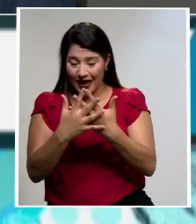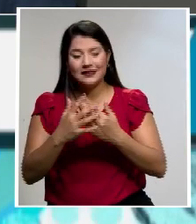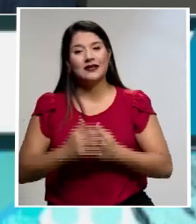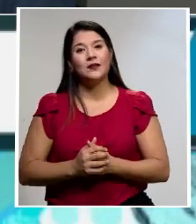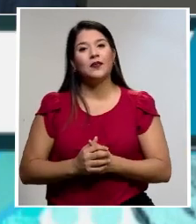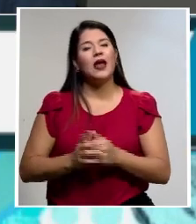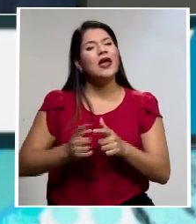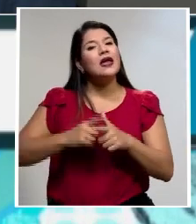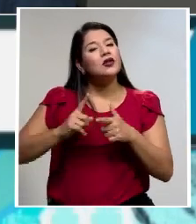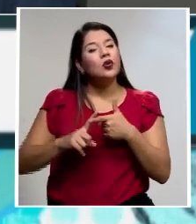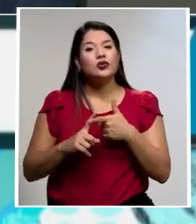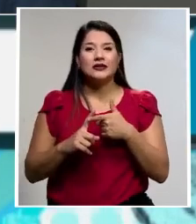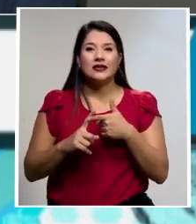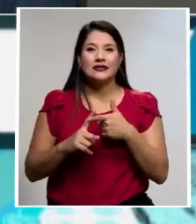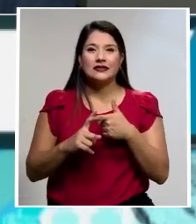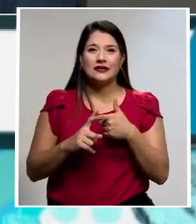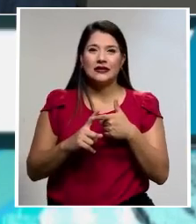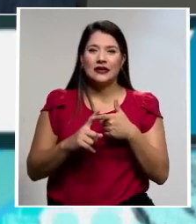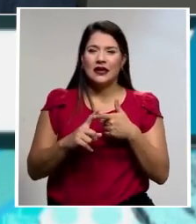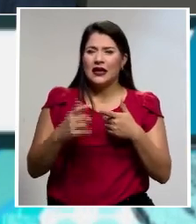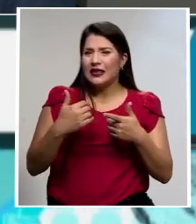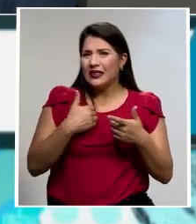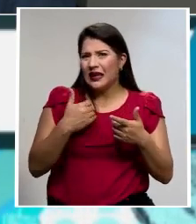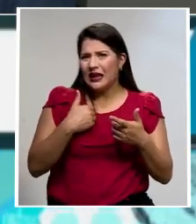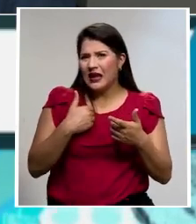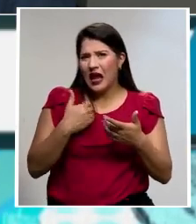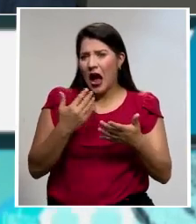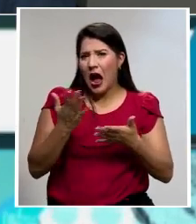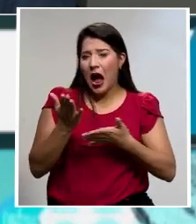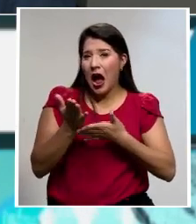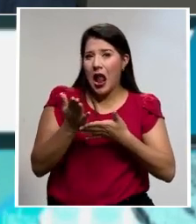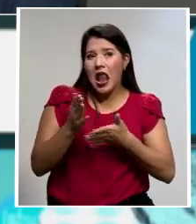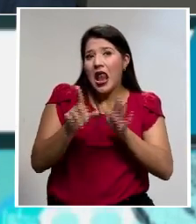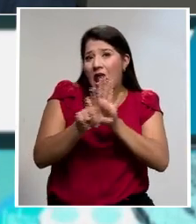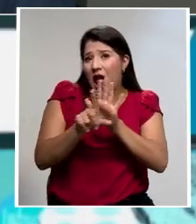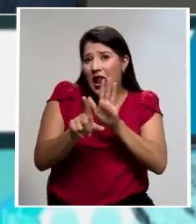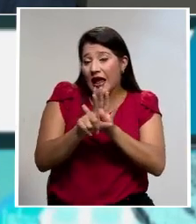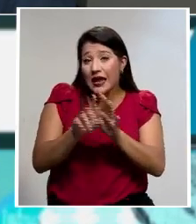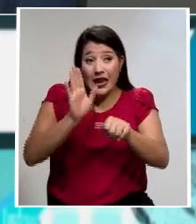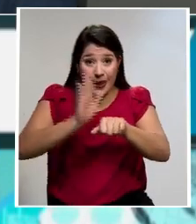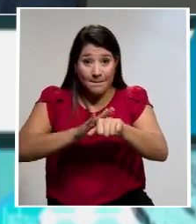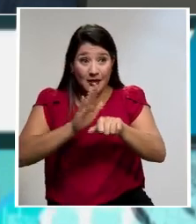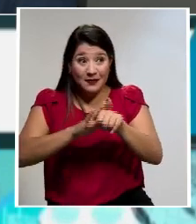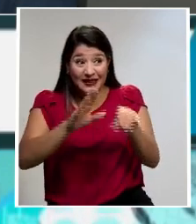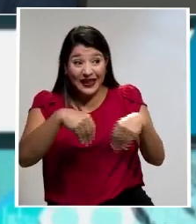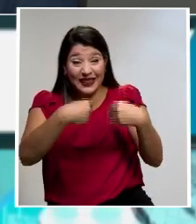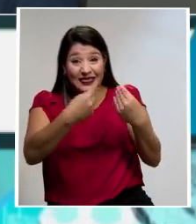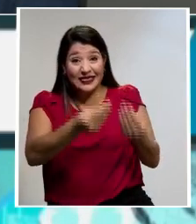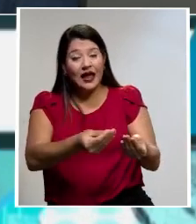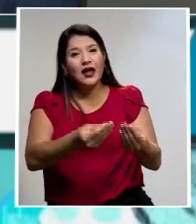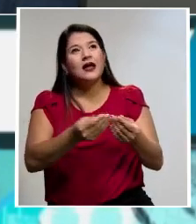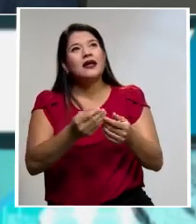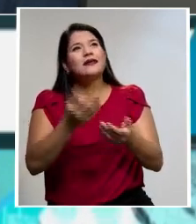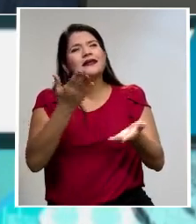¿Había algún elemento procesal que pudiera darles una ventaja en el futuro o